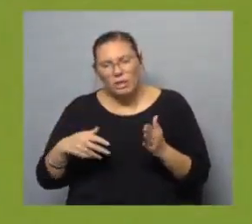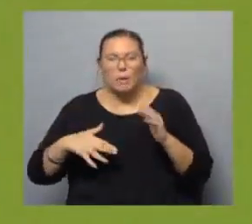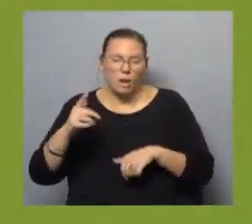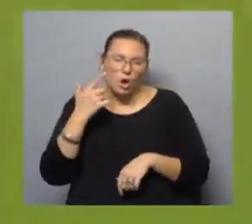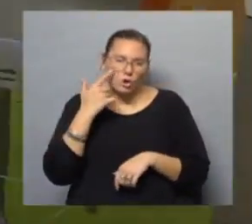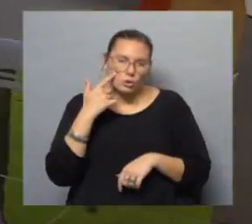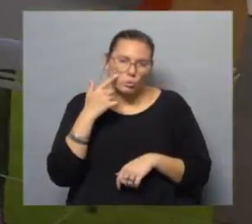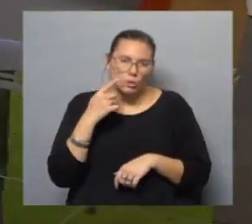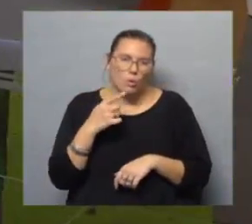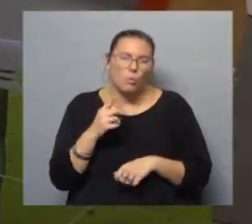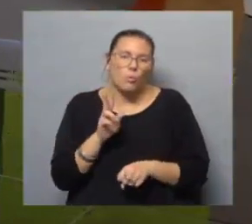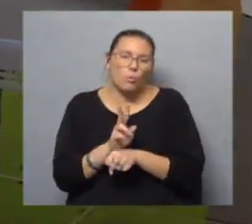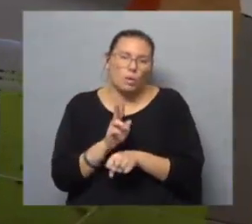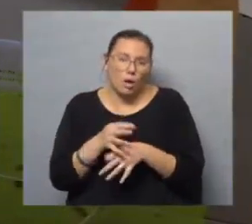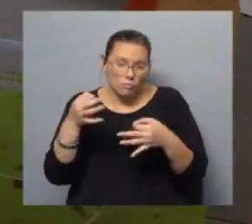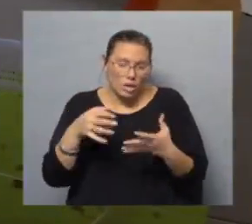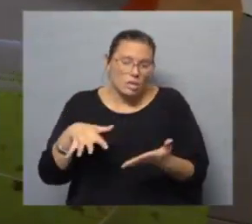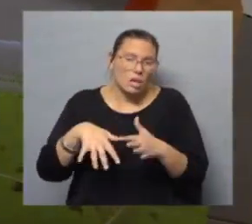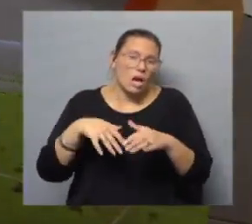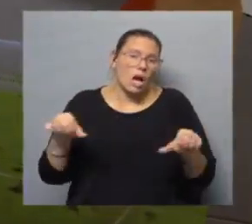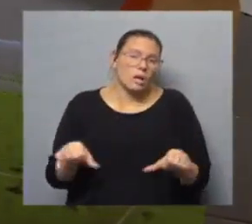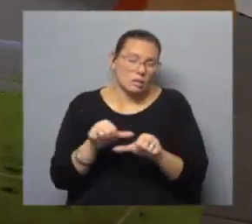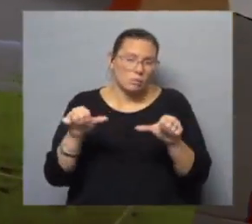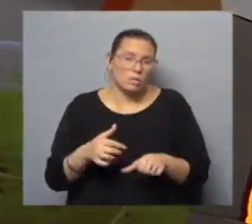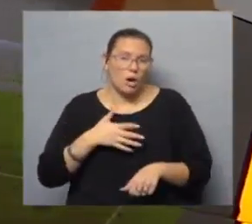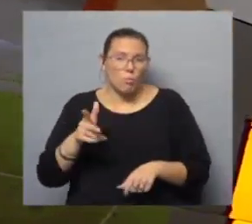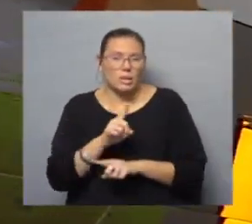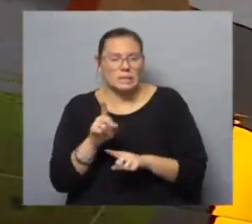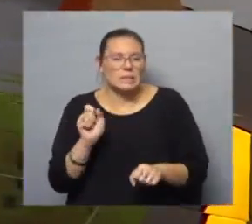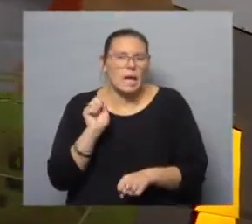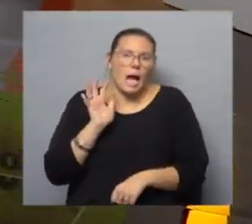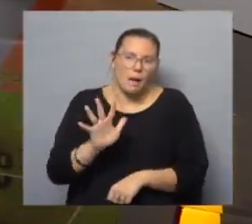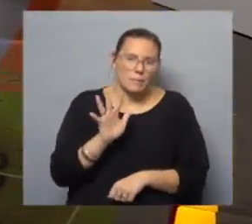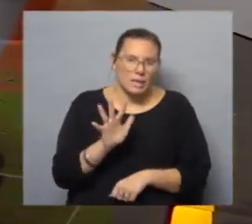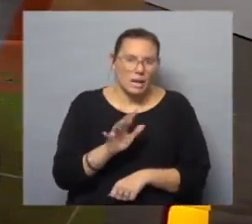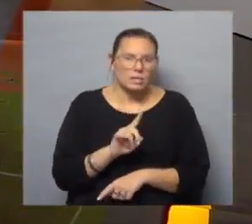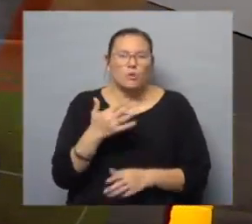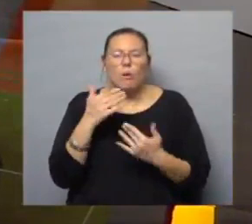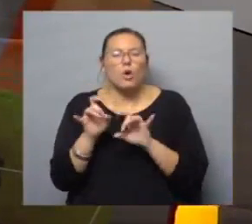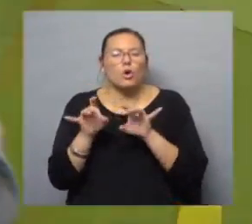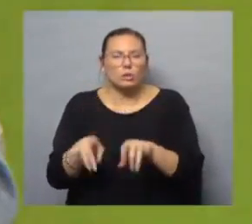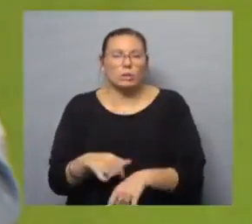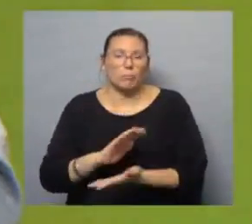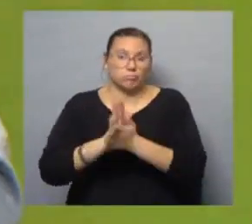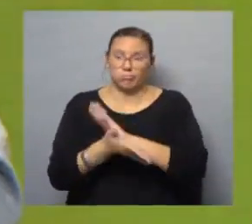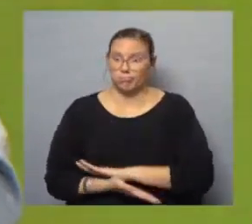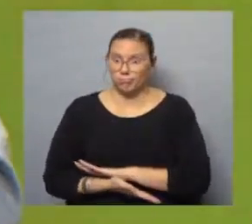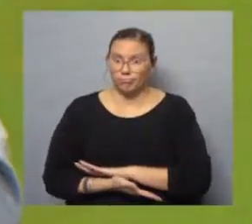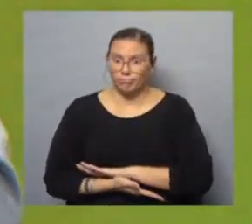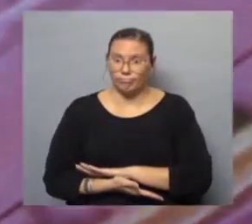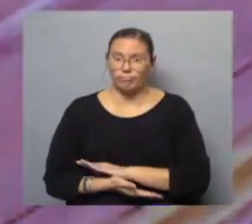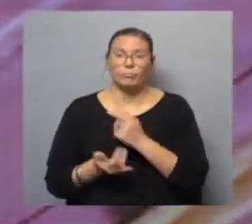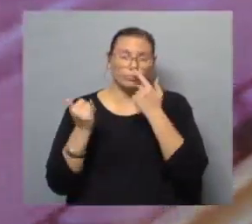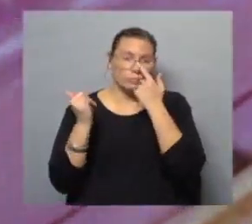conocimiento un uso adecuado de un acuífero para alguna actividad humana sin amenazar? Ya no estoy hablando de contaminación, sino por ejemplo de agotar el recurso.